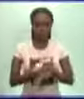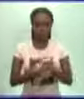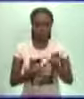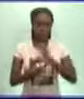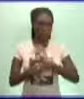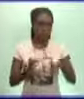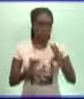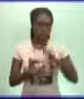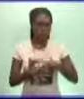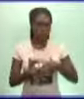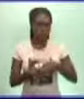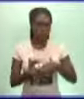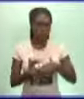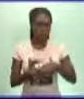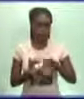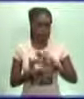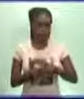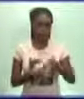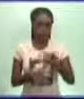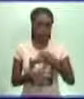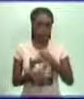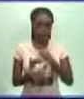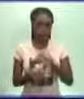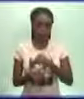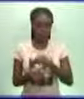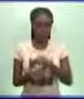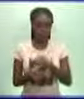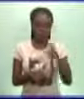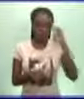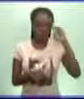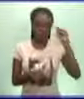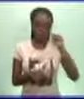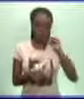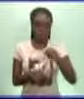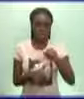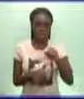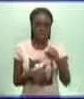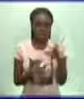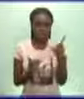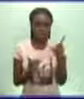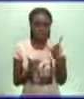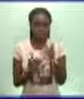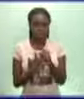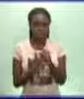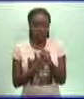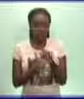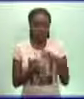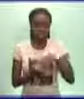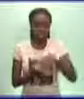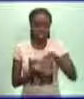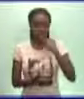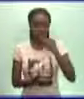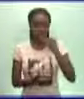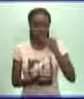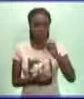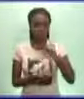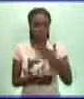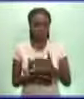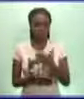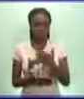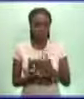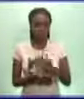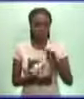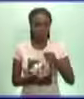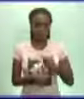existe, solo queda en recordación de ella un pequeño monumento en homenaje a los estudiantes de